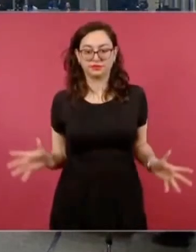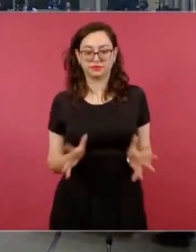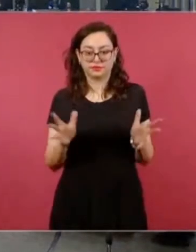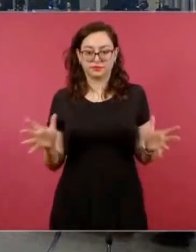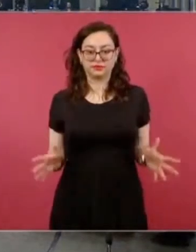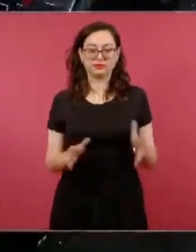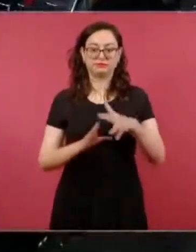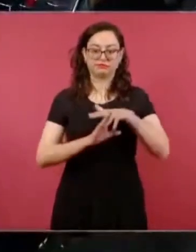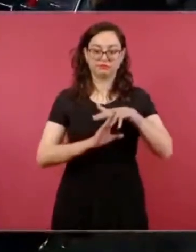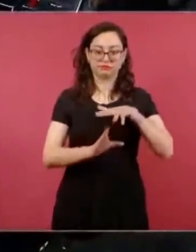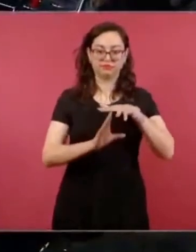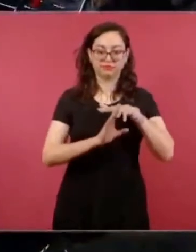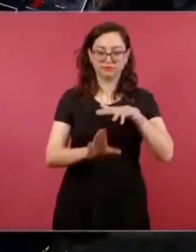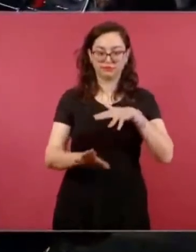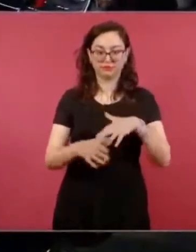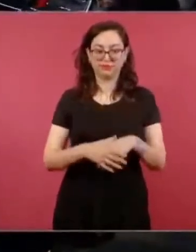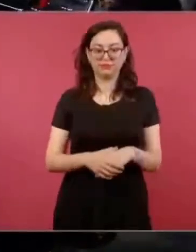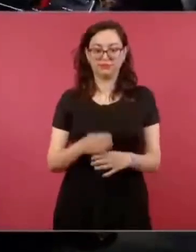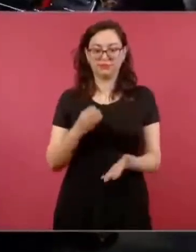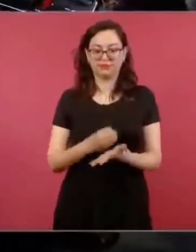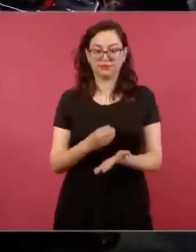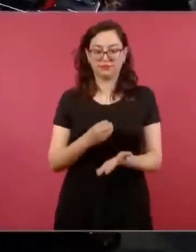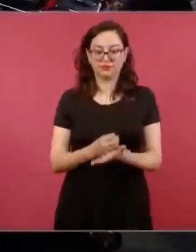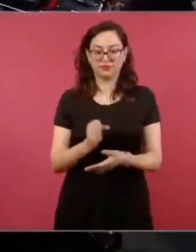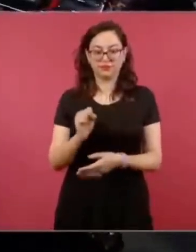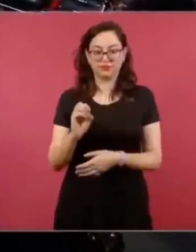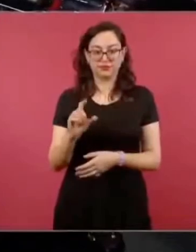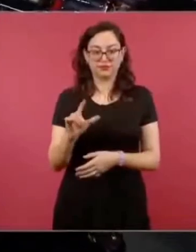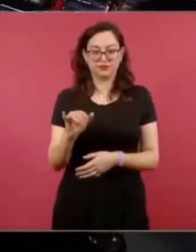Migrante. Perdón.